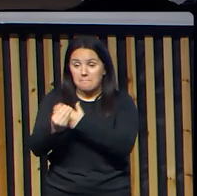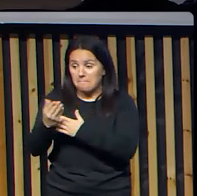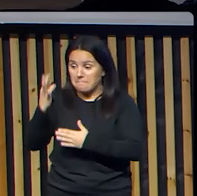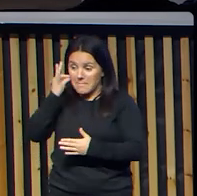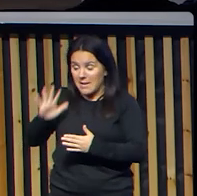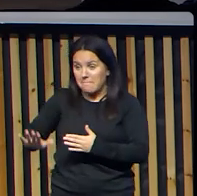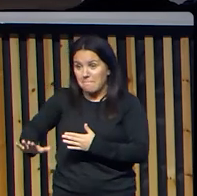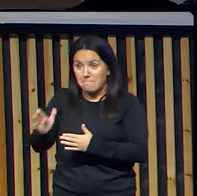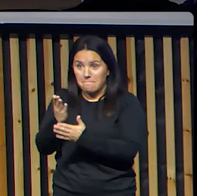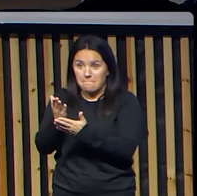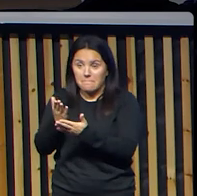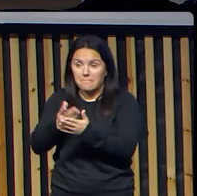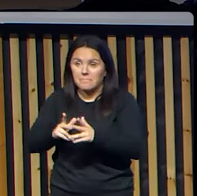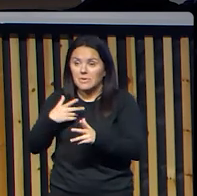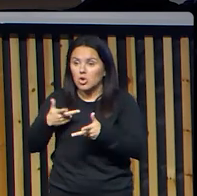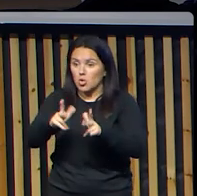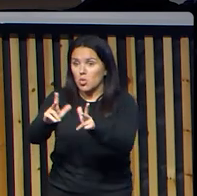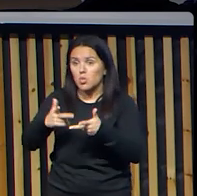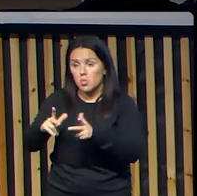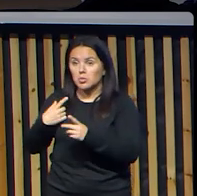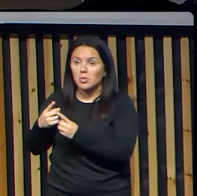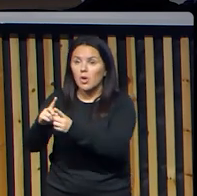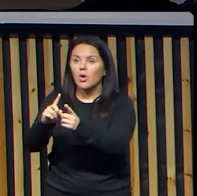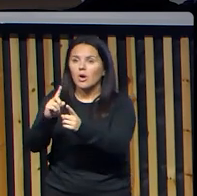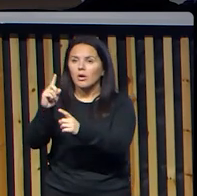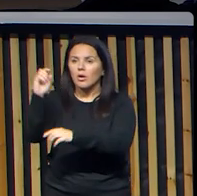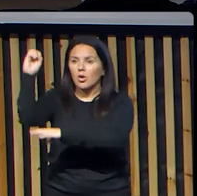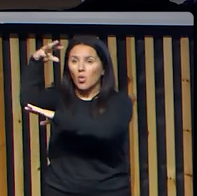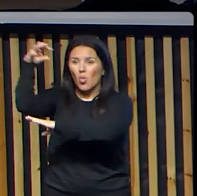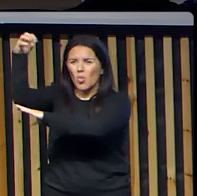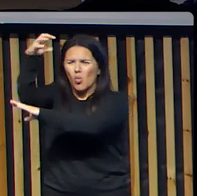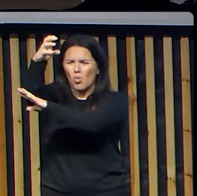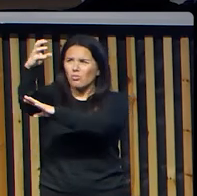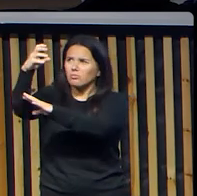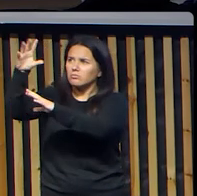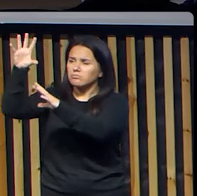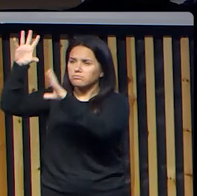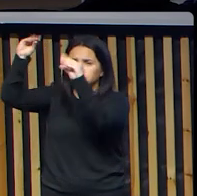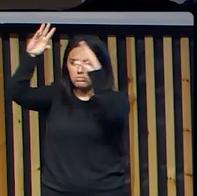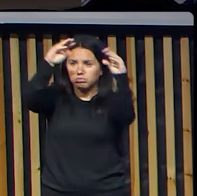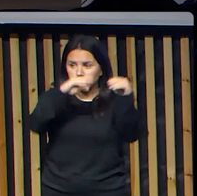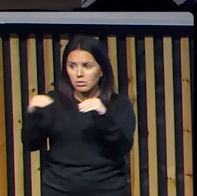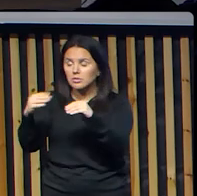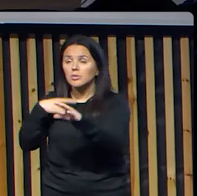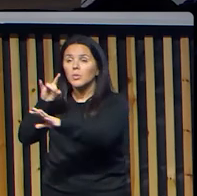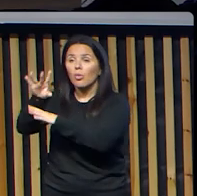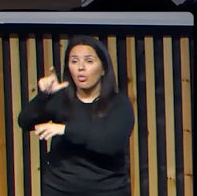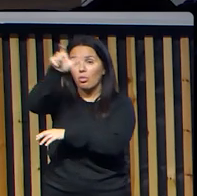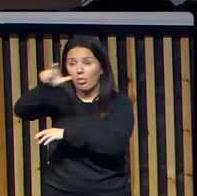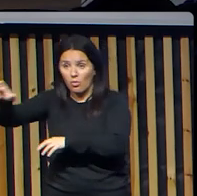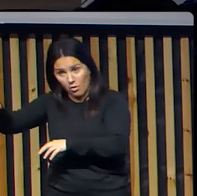hice una aportación en algún fondo de ciudadano de que estamos fundidas el sábado a la tarde y allí era mediodía me llamó